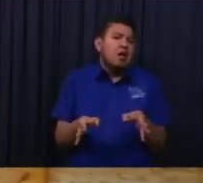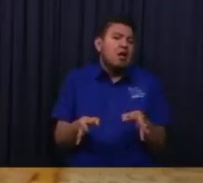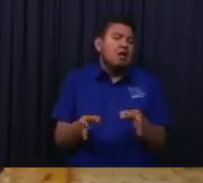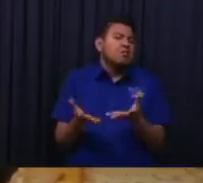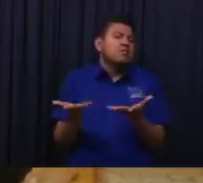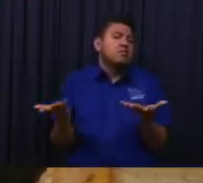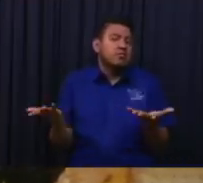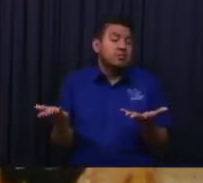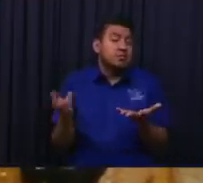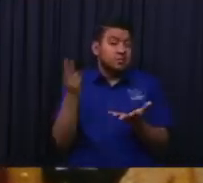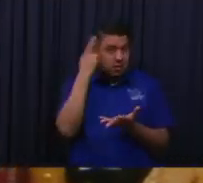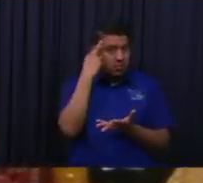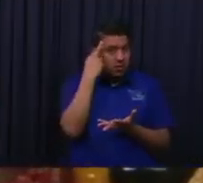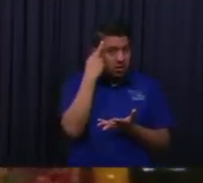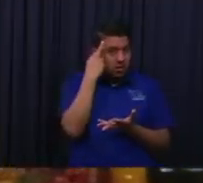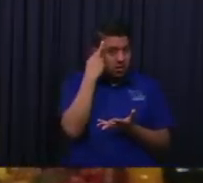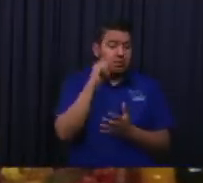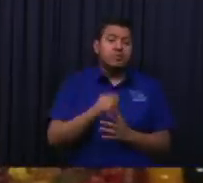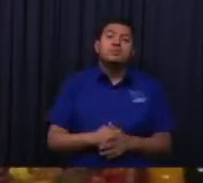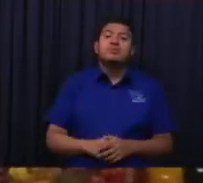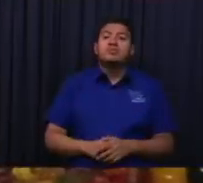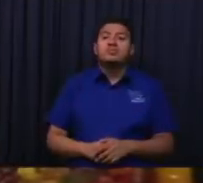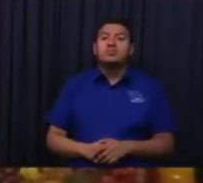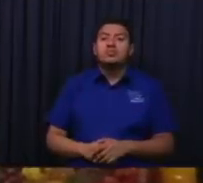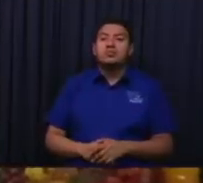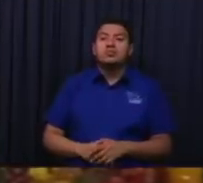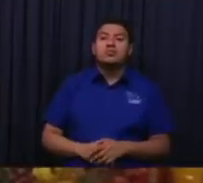la vi. ¿Ah?